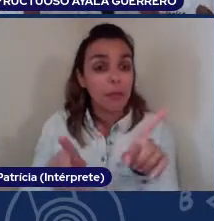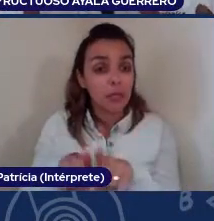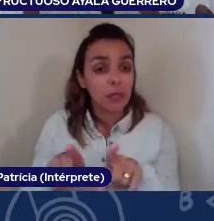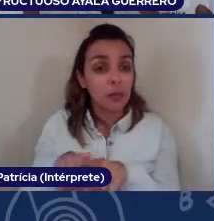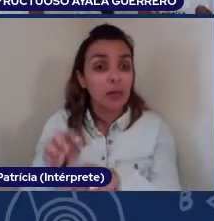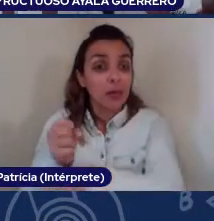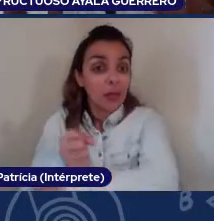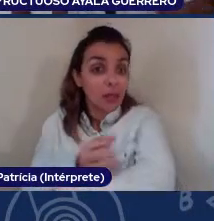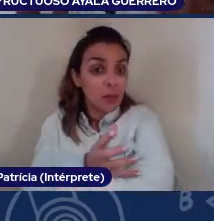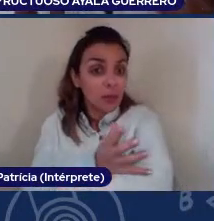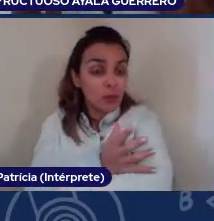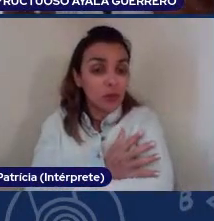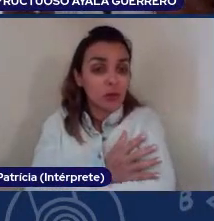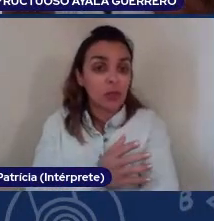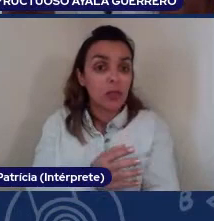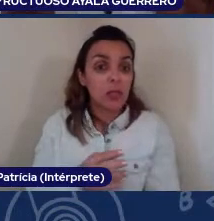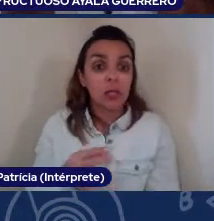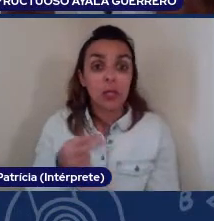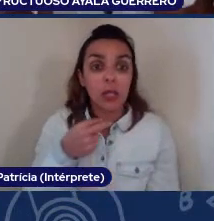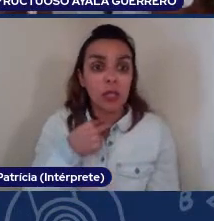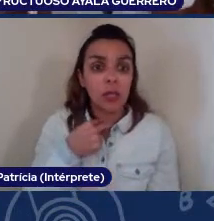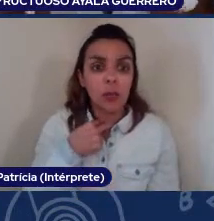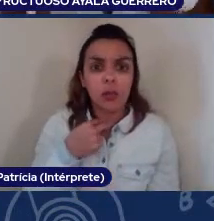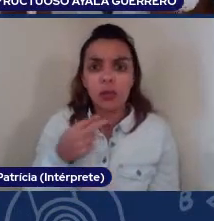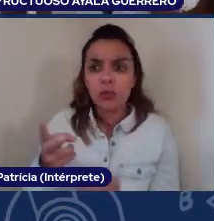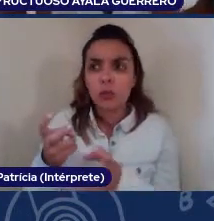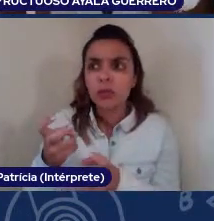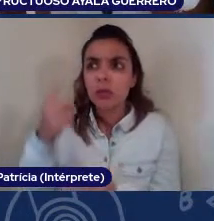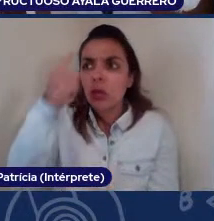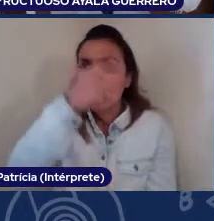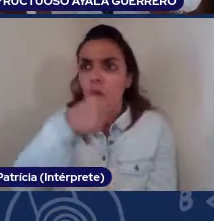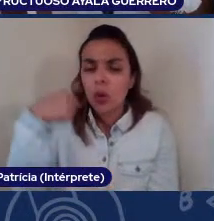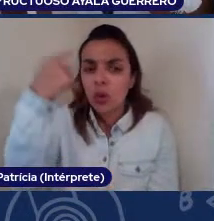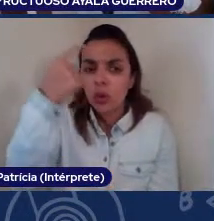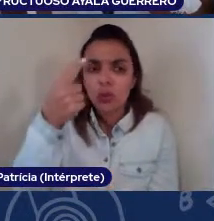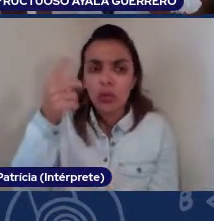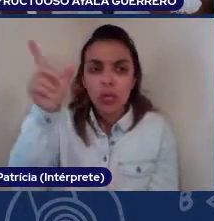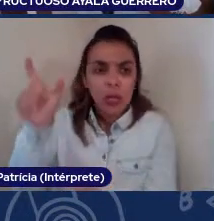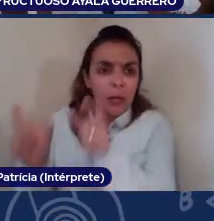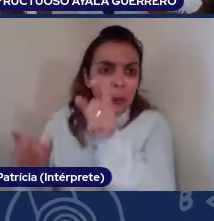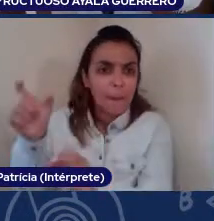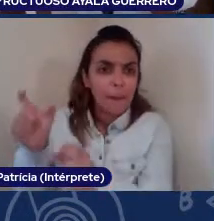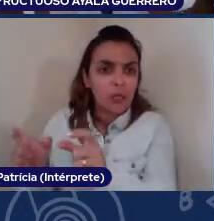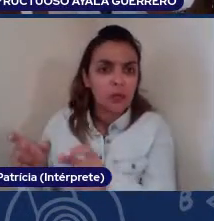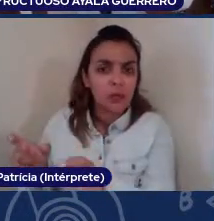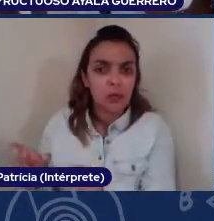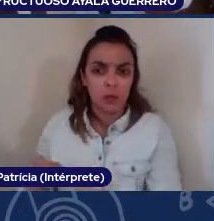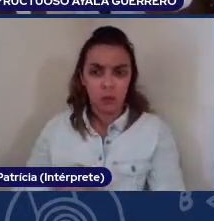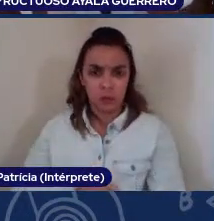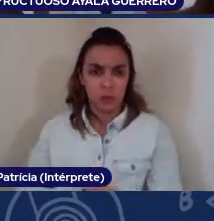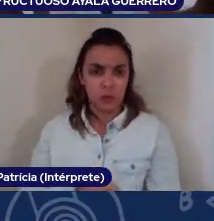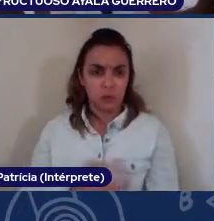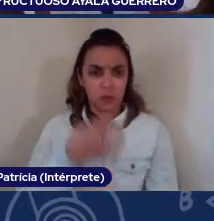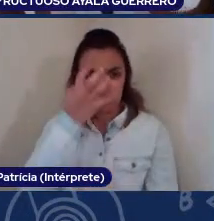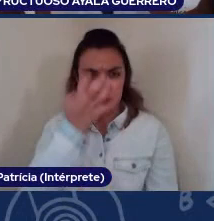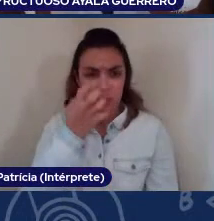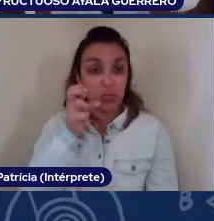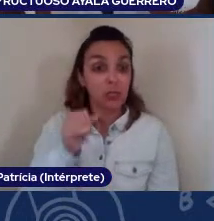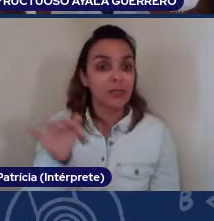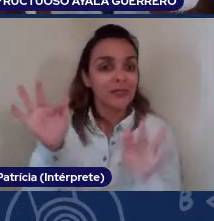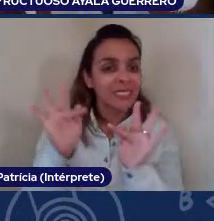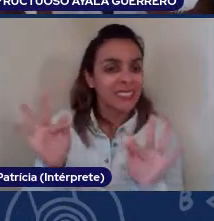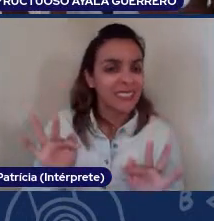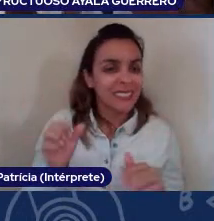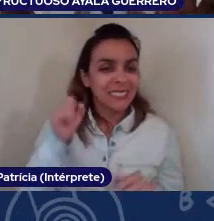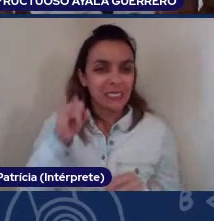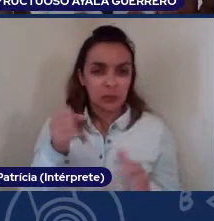les decía, no pueden identificar un rostro, si la persona está enojada, si está feliz, si tiene una actitud